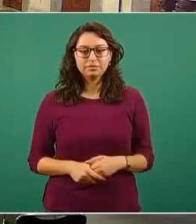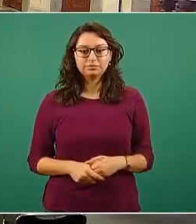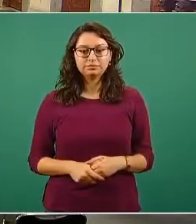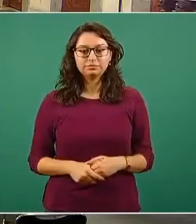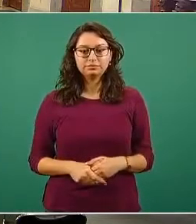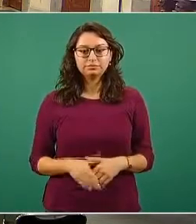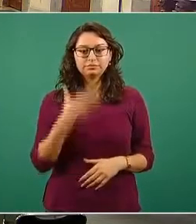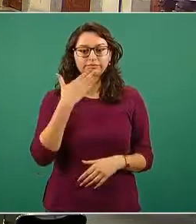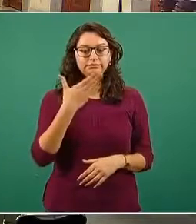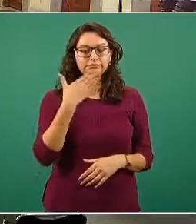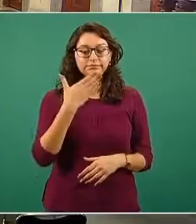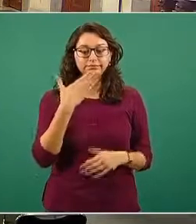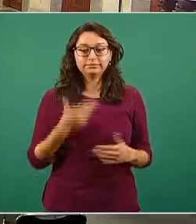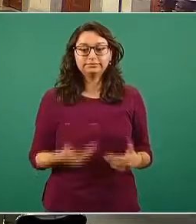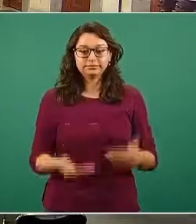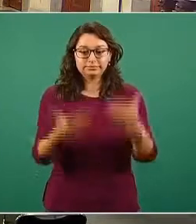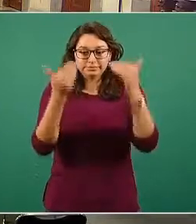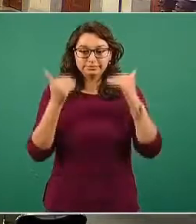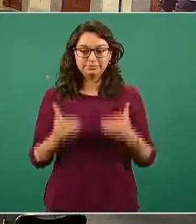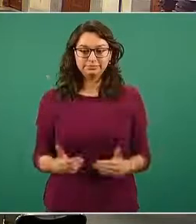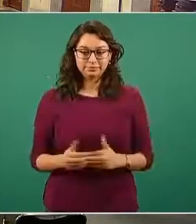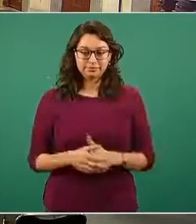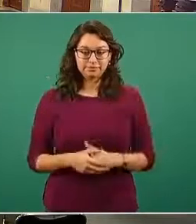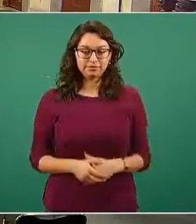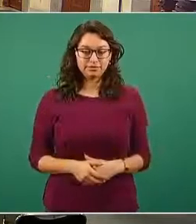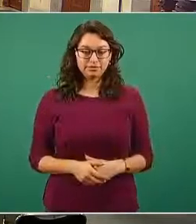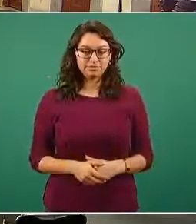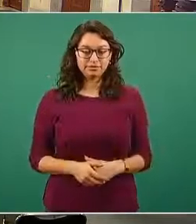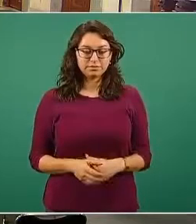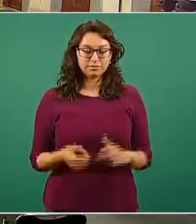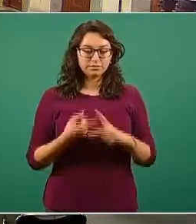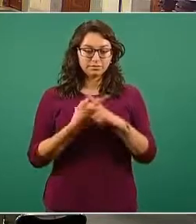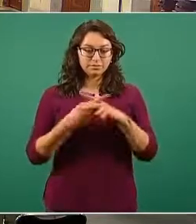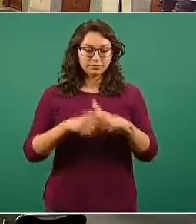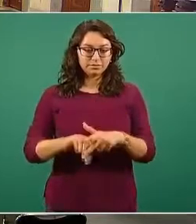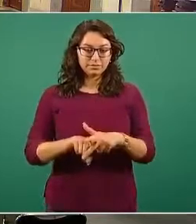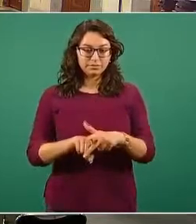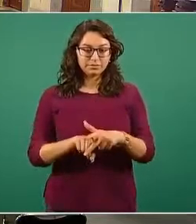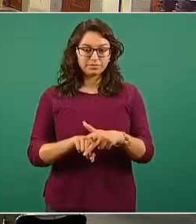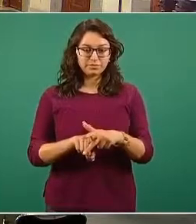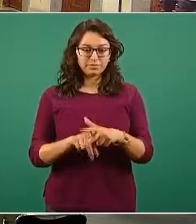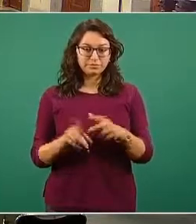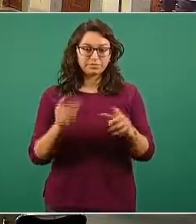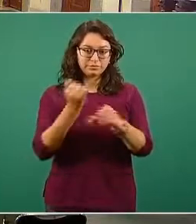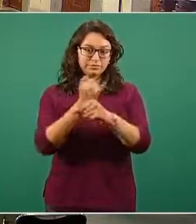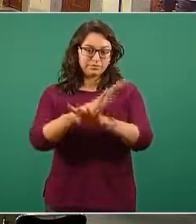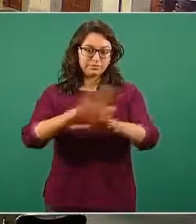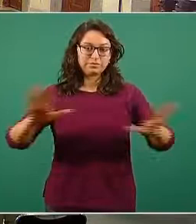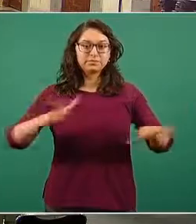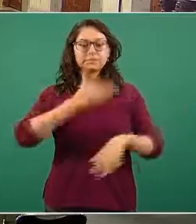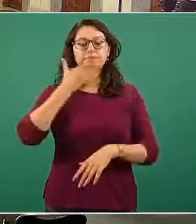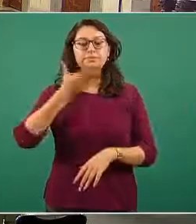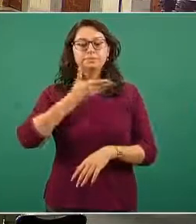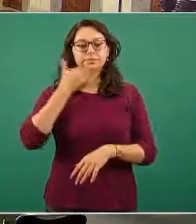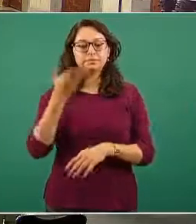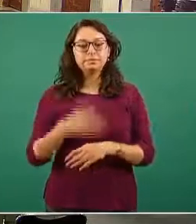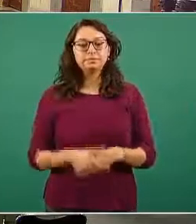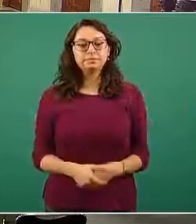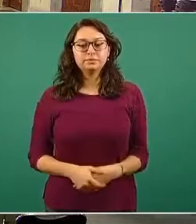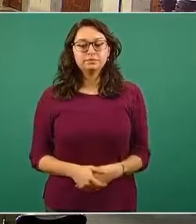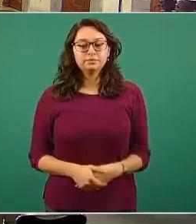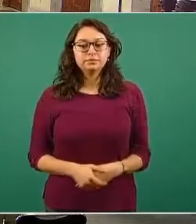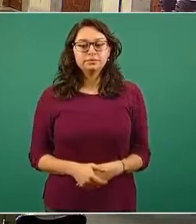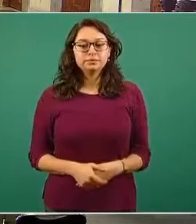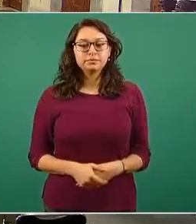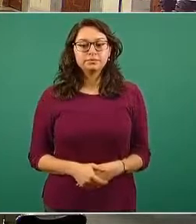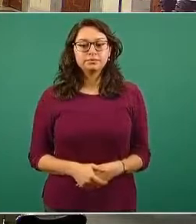Muy bien, entonces vamos a iniciar con la primera parte de la información, y aquí